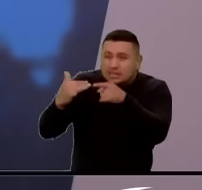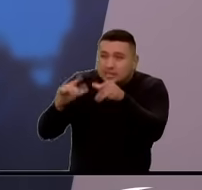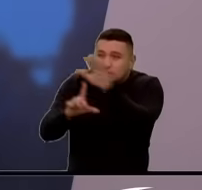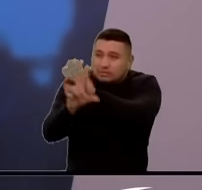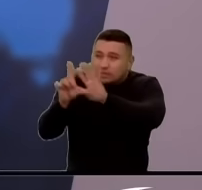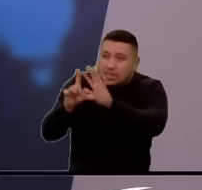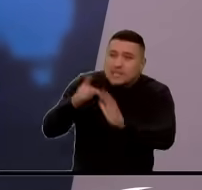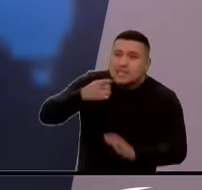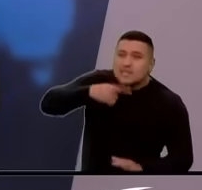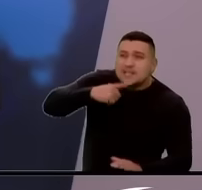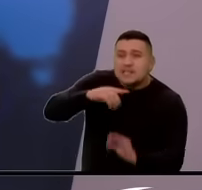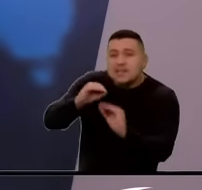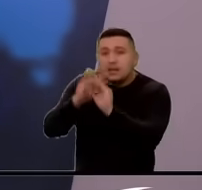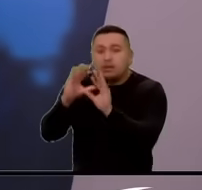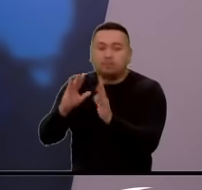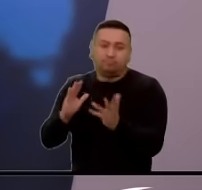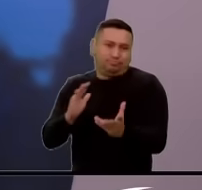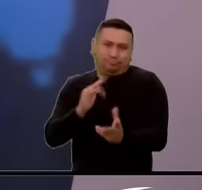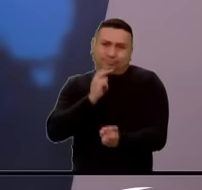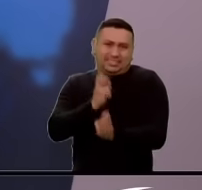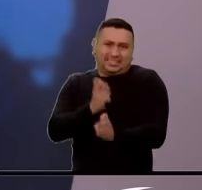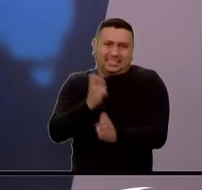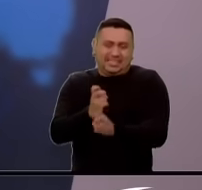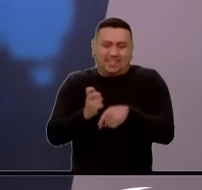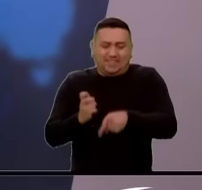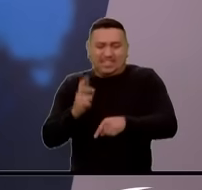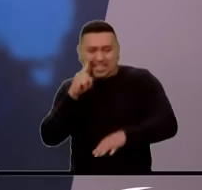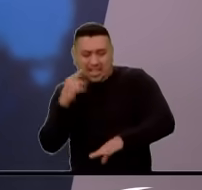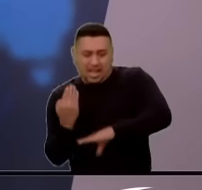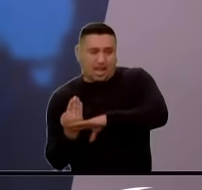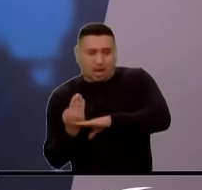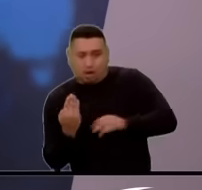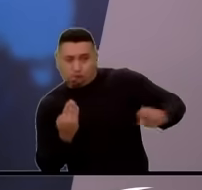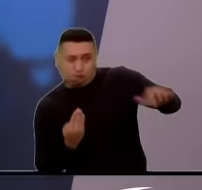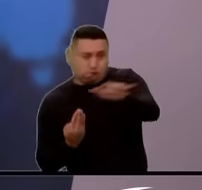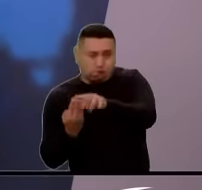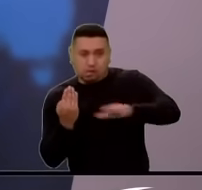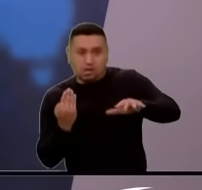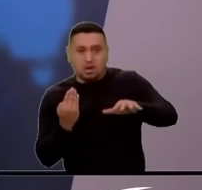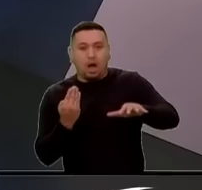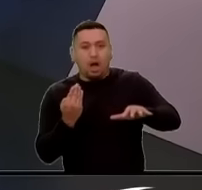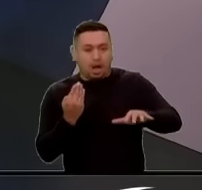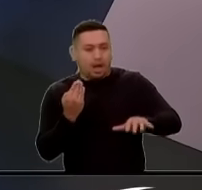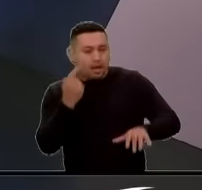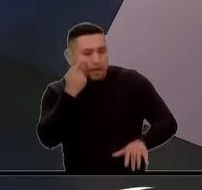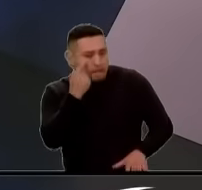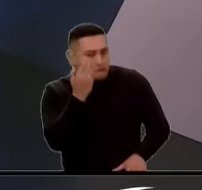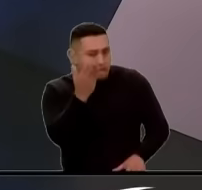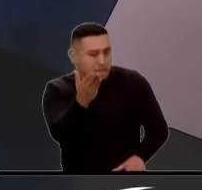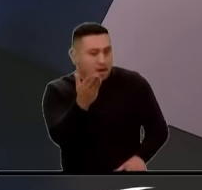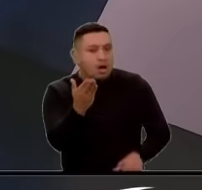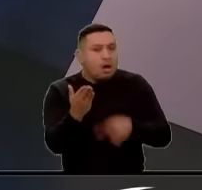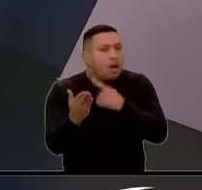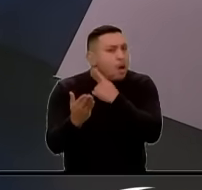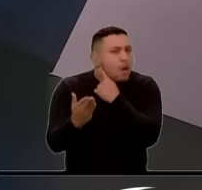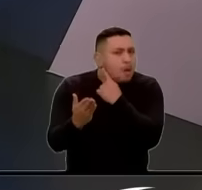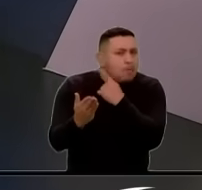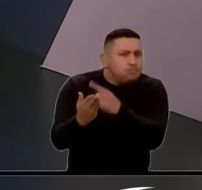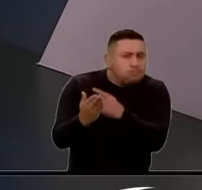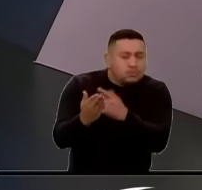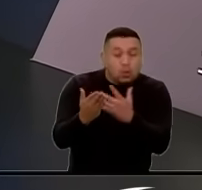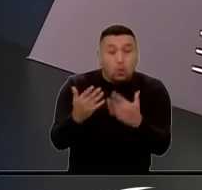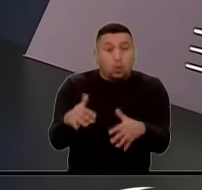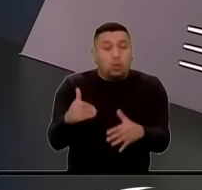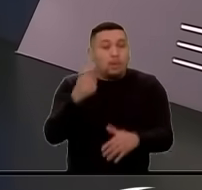registrar todos y cada uno de los movimientos. Escuchemos esta grabación, porque realmente es milagrosamente que